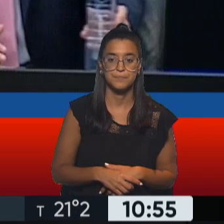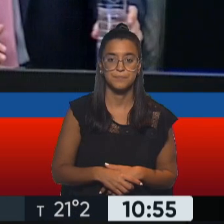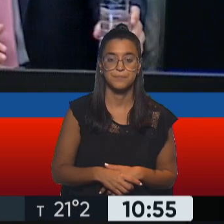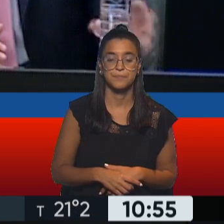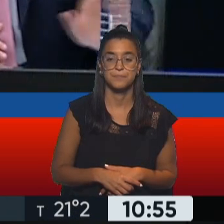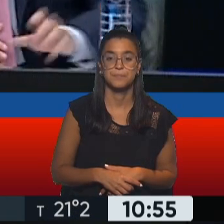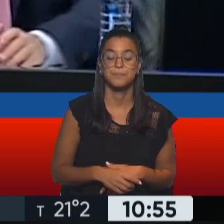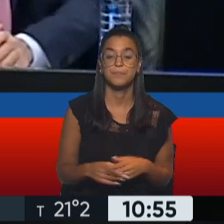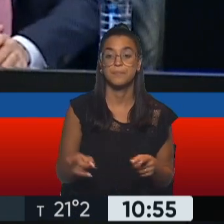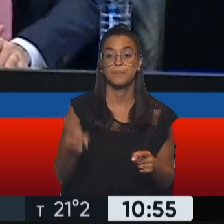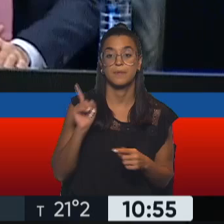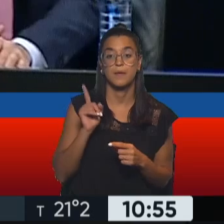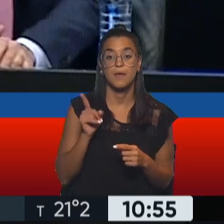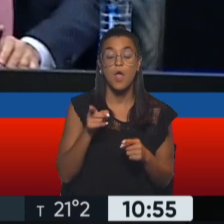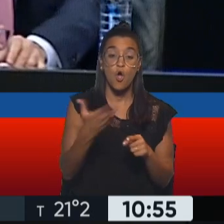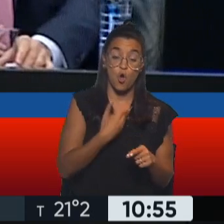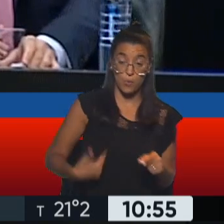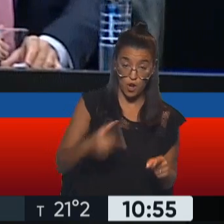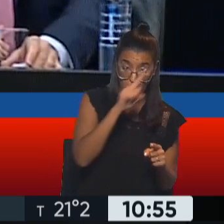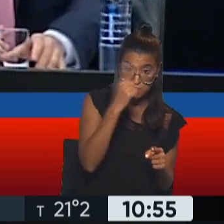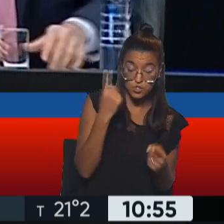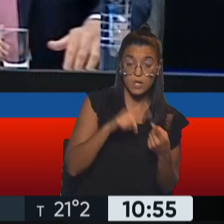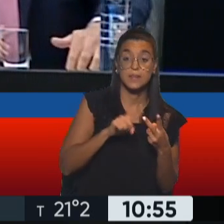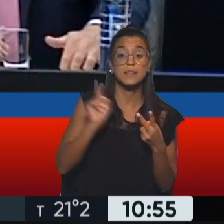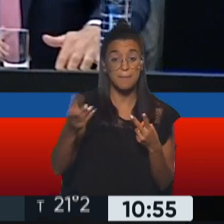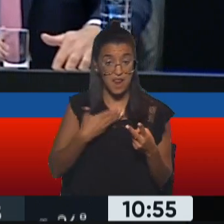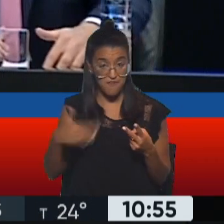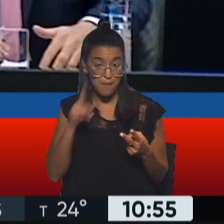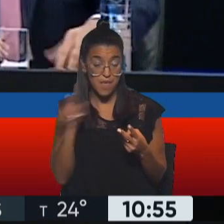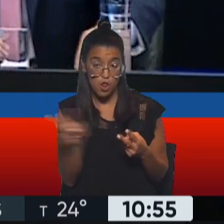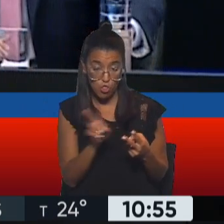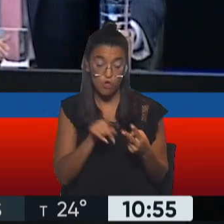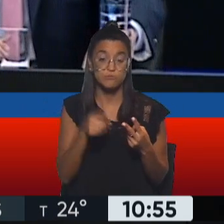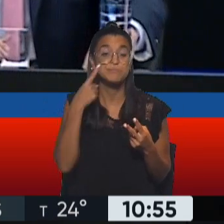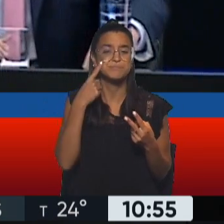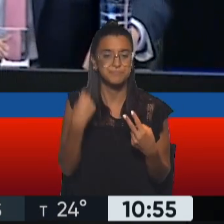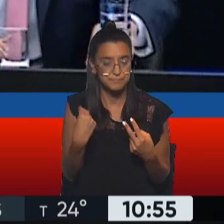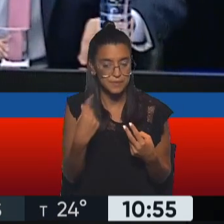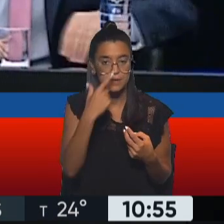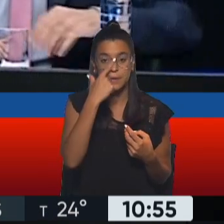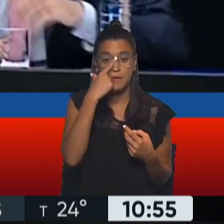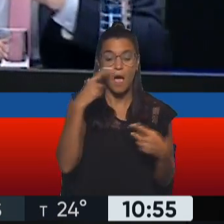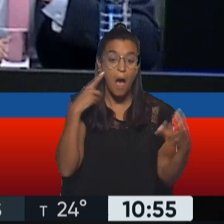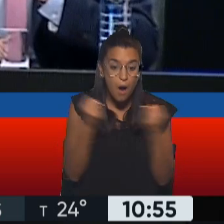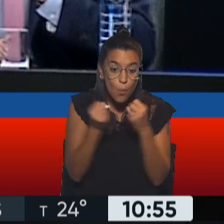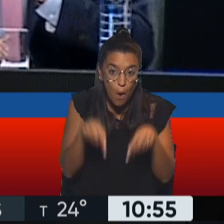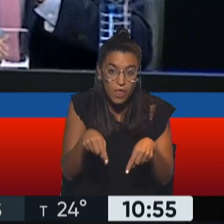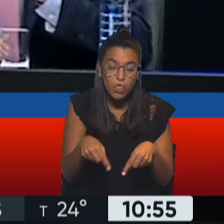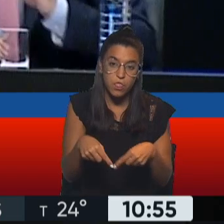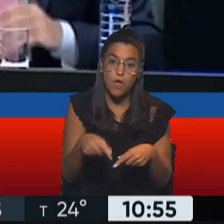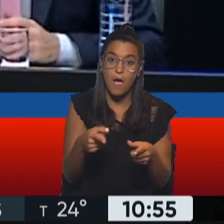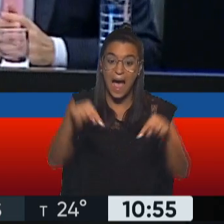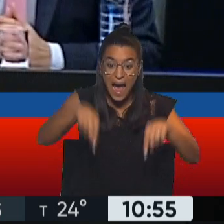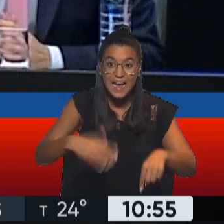La consideración que hace tanto el Gobierno Nacional como el Fondo Monetario Internacional es que este acuerdo va a permitir que